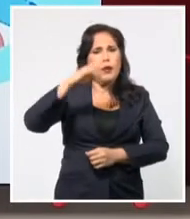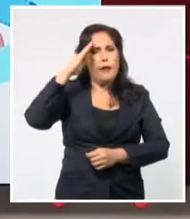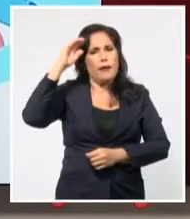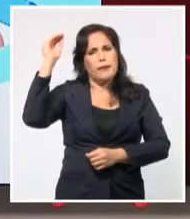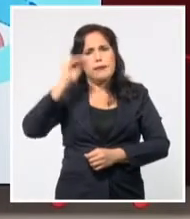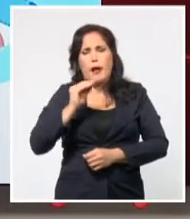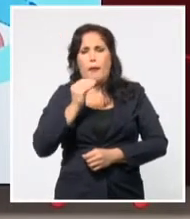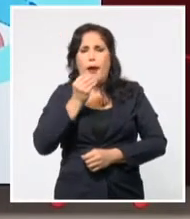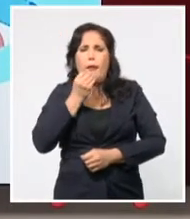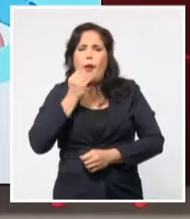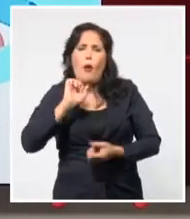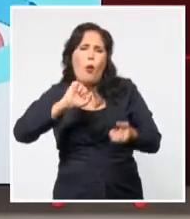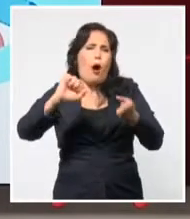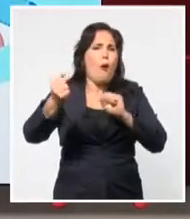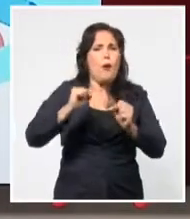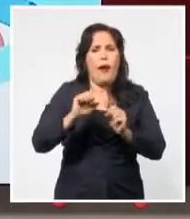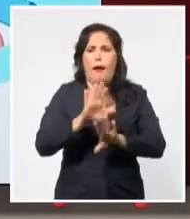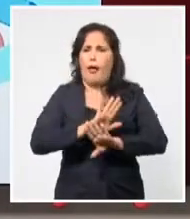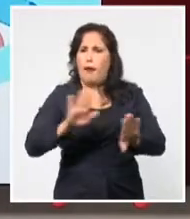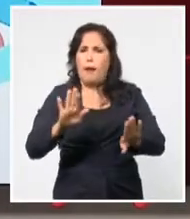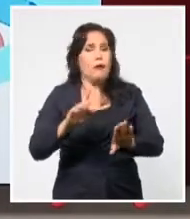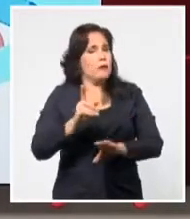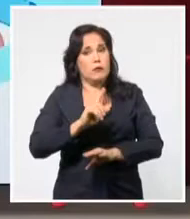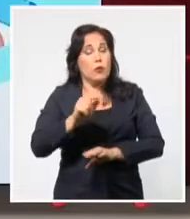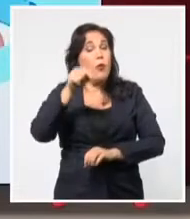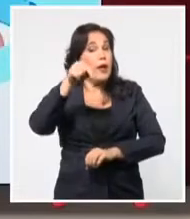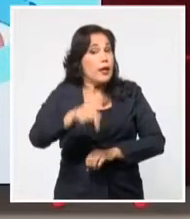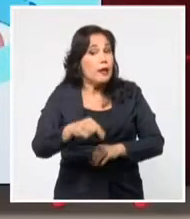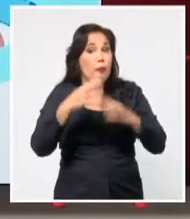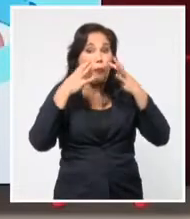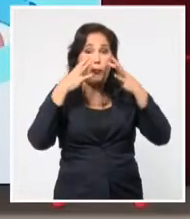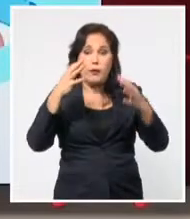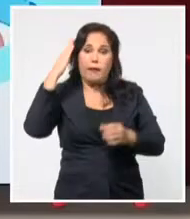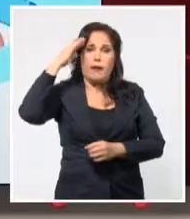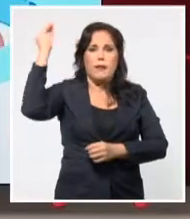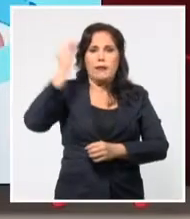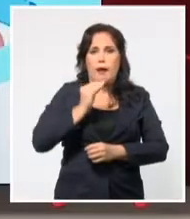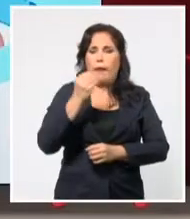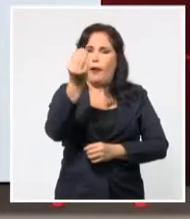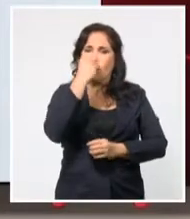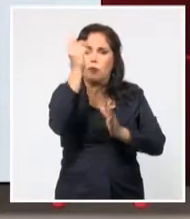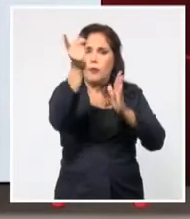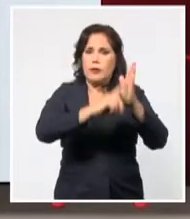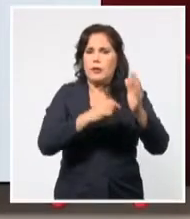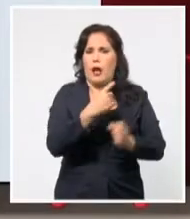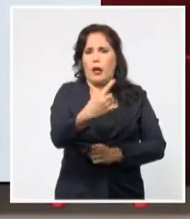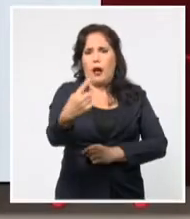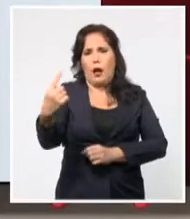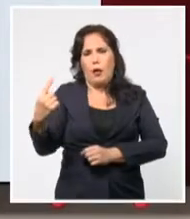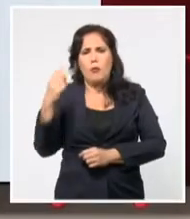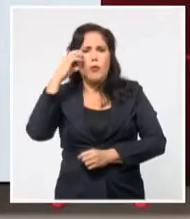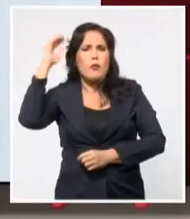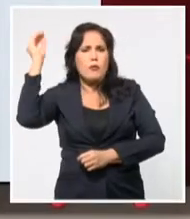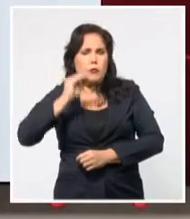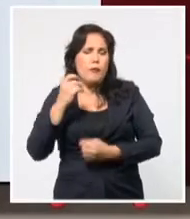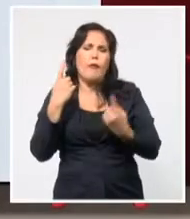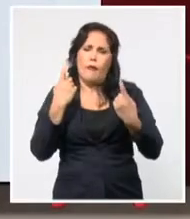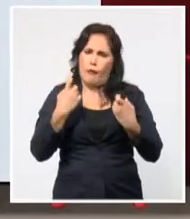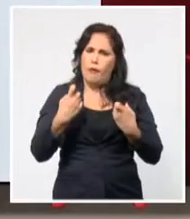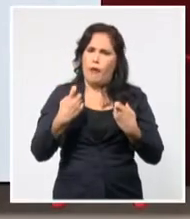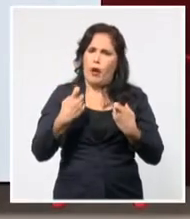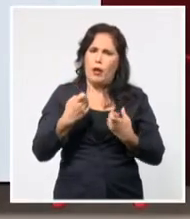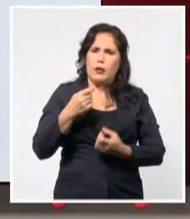el eslogan de ahorra ahora. En este camino del ahorro de energía nos falta cultura y